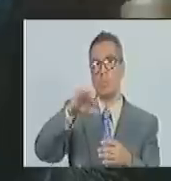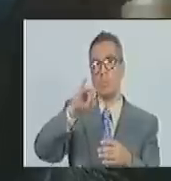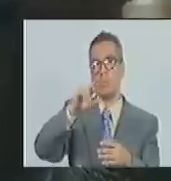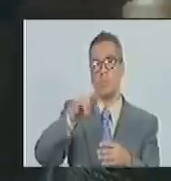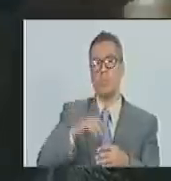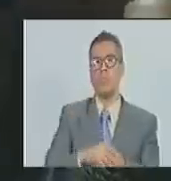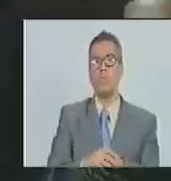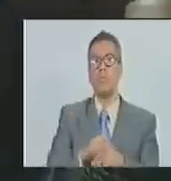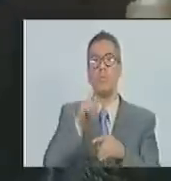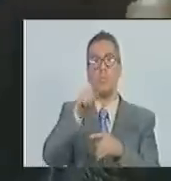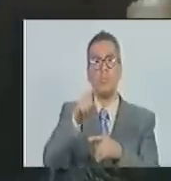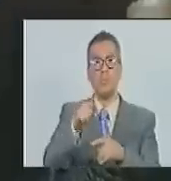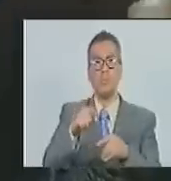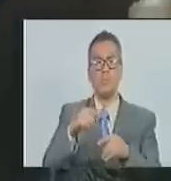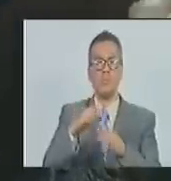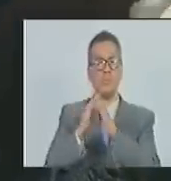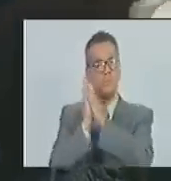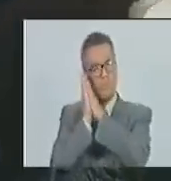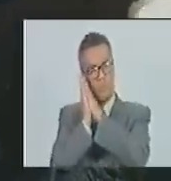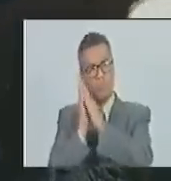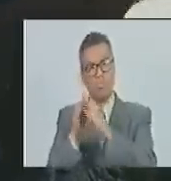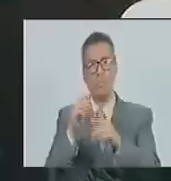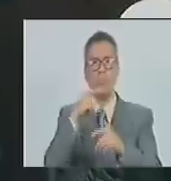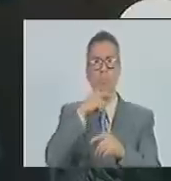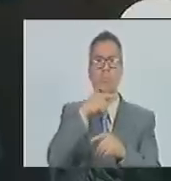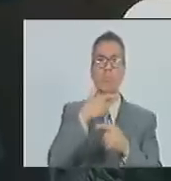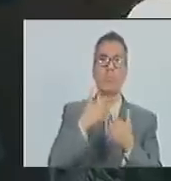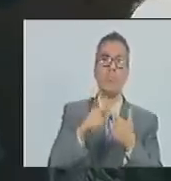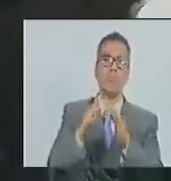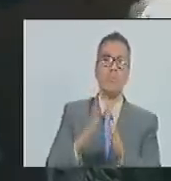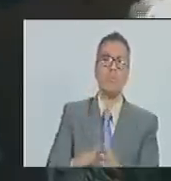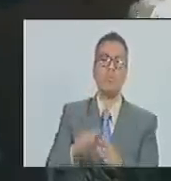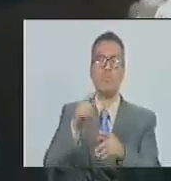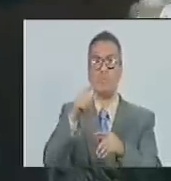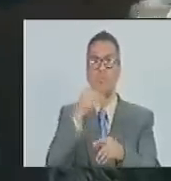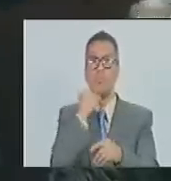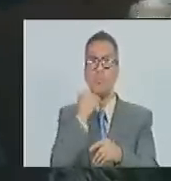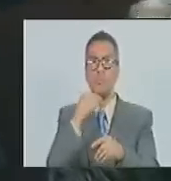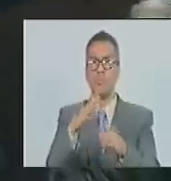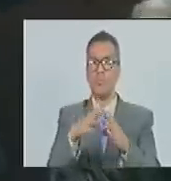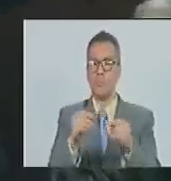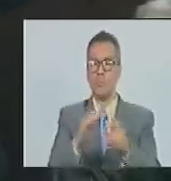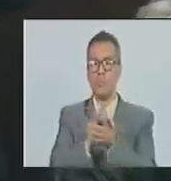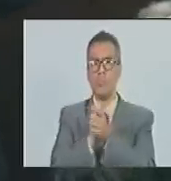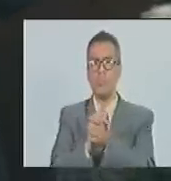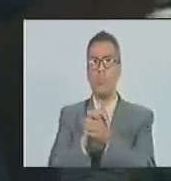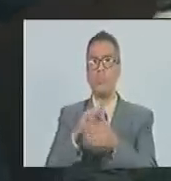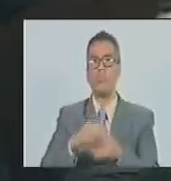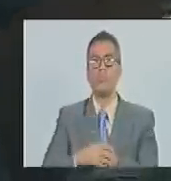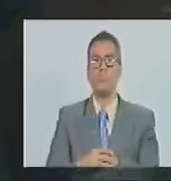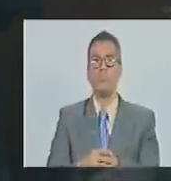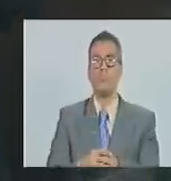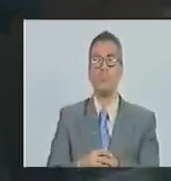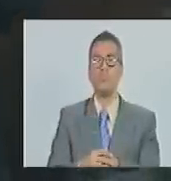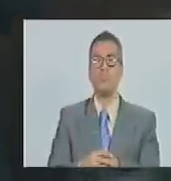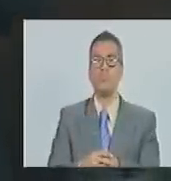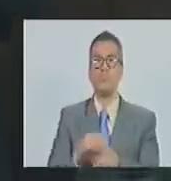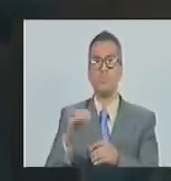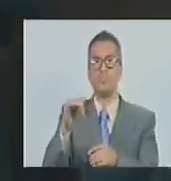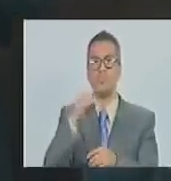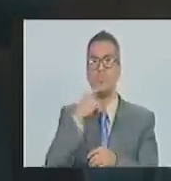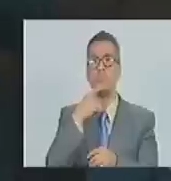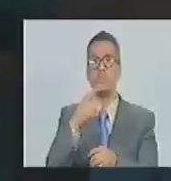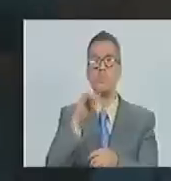Valera. Ahí pernota el Libertador y analiza con sus más cercanos colaboradores el mensaje que